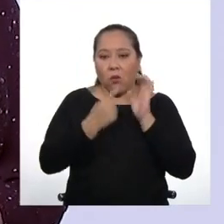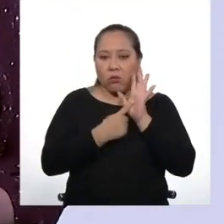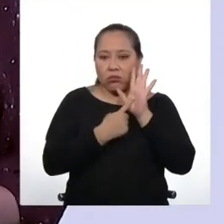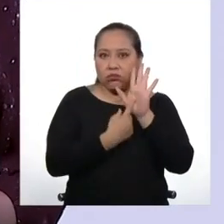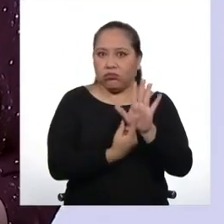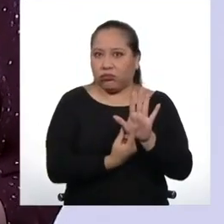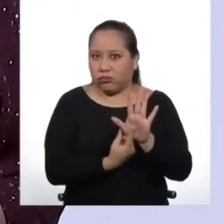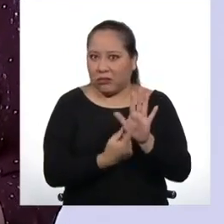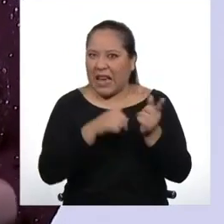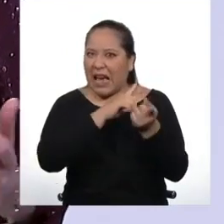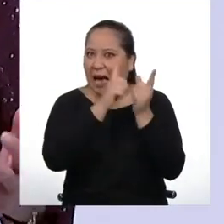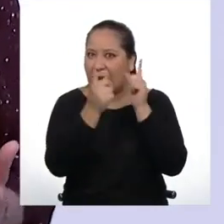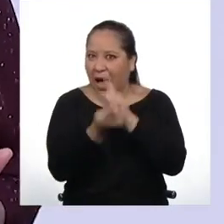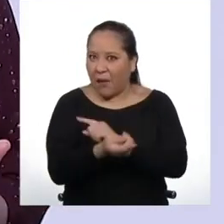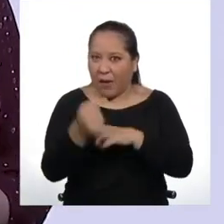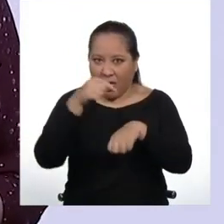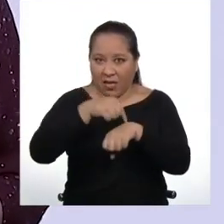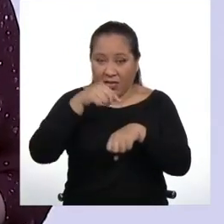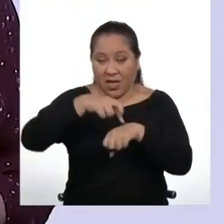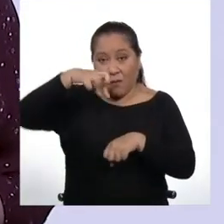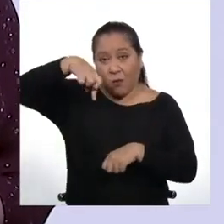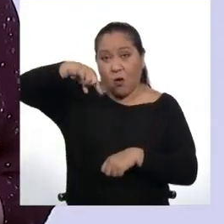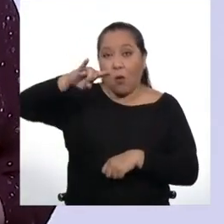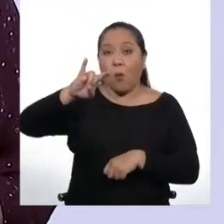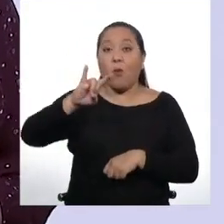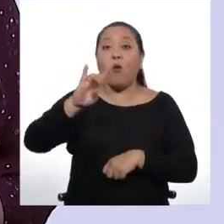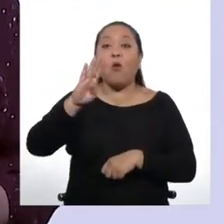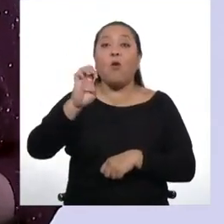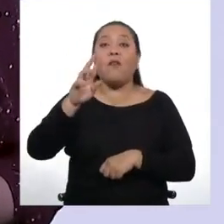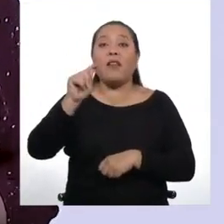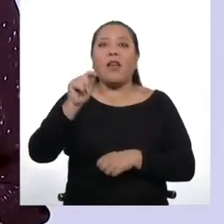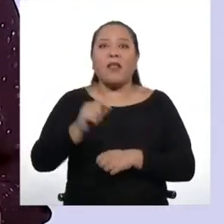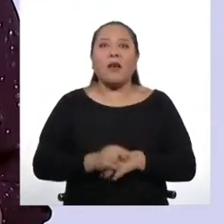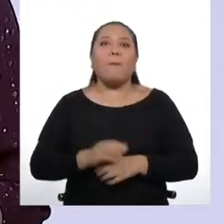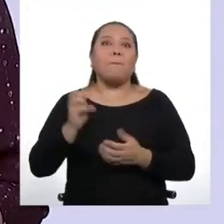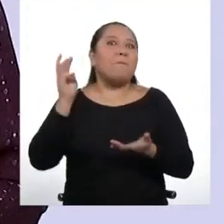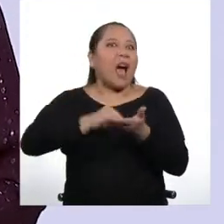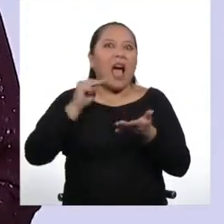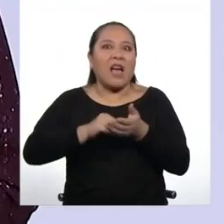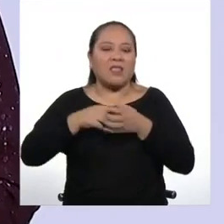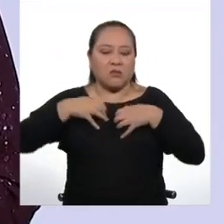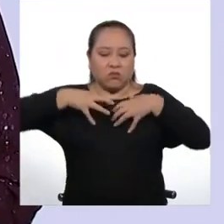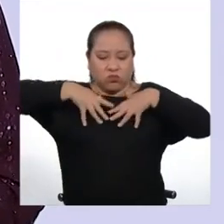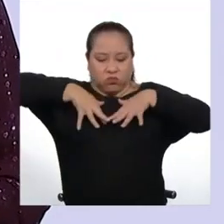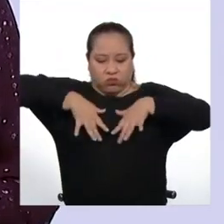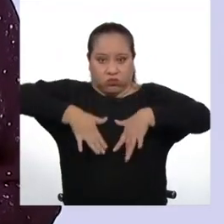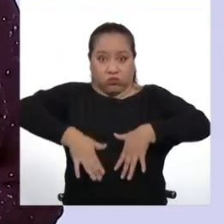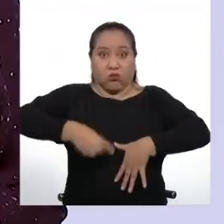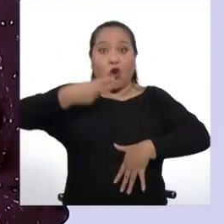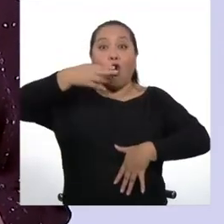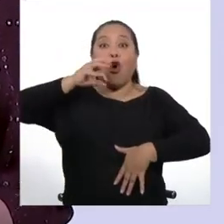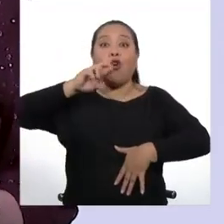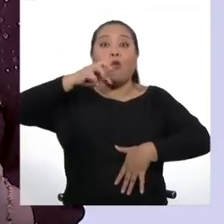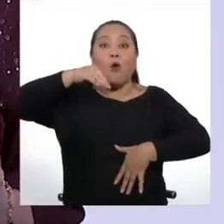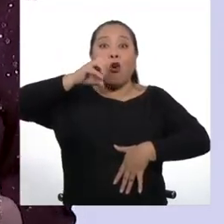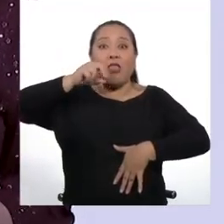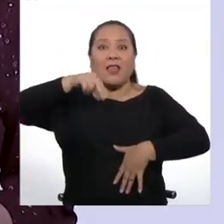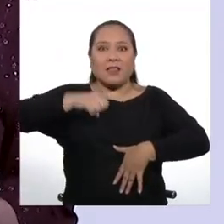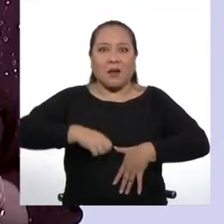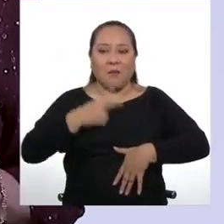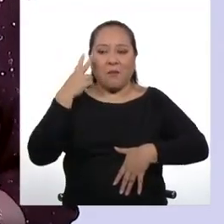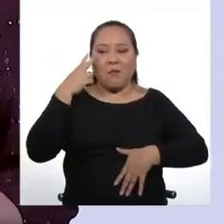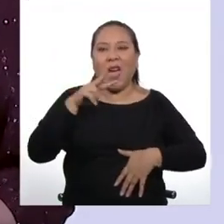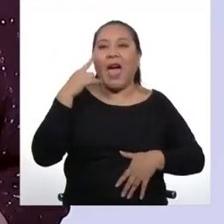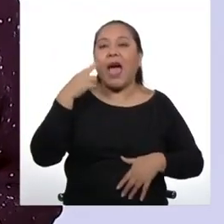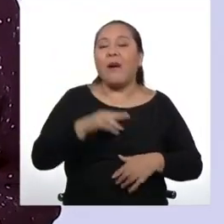afectadas durante la pubertad con la presencia de las hormonas, veamos cómo se expresan las emociones cuando